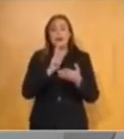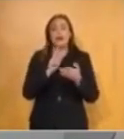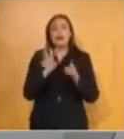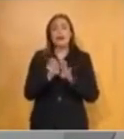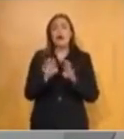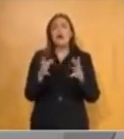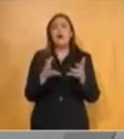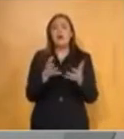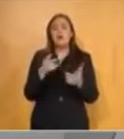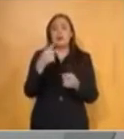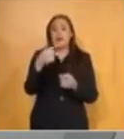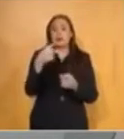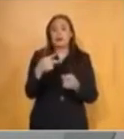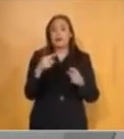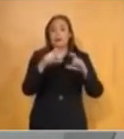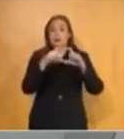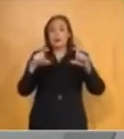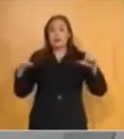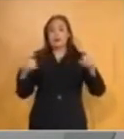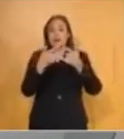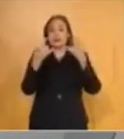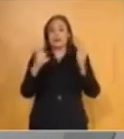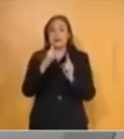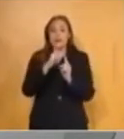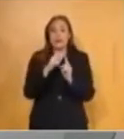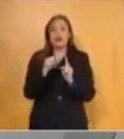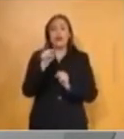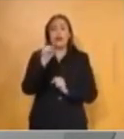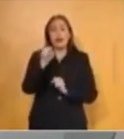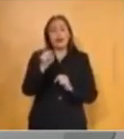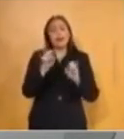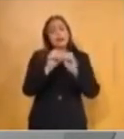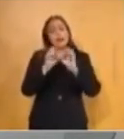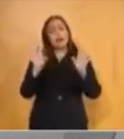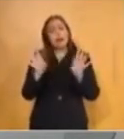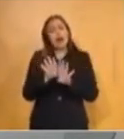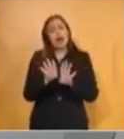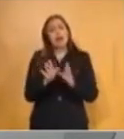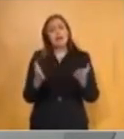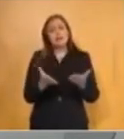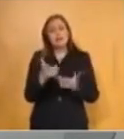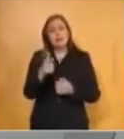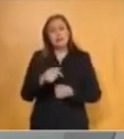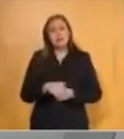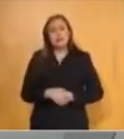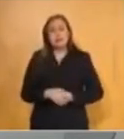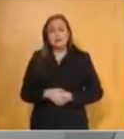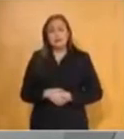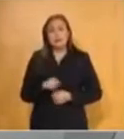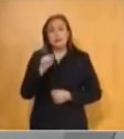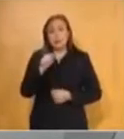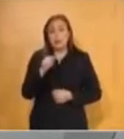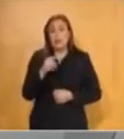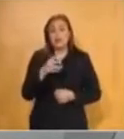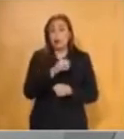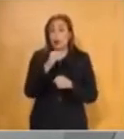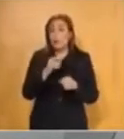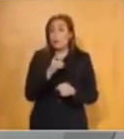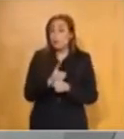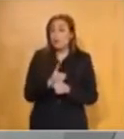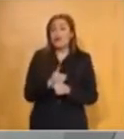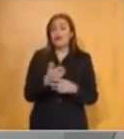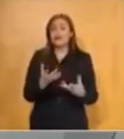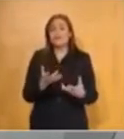de cómo crear tu producto final, pues que quede más claro para ti cómo lo vas a realizar. Si tienes la oportunidad, por favor,